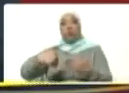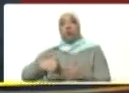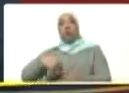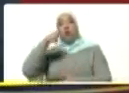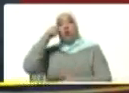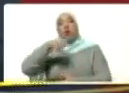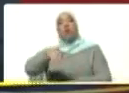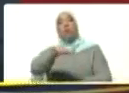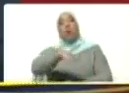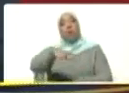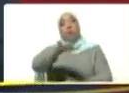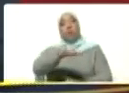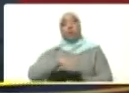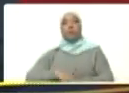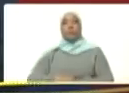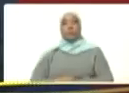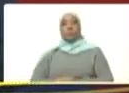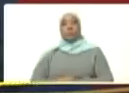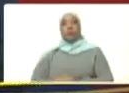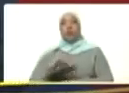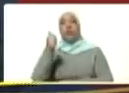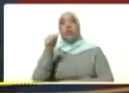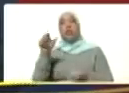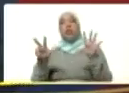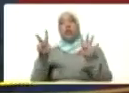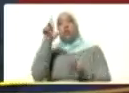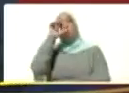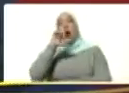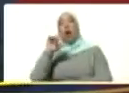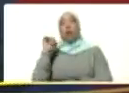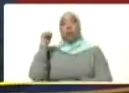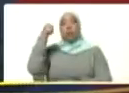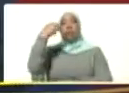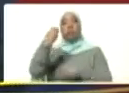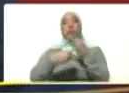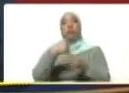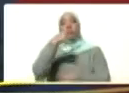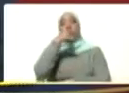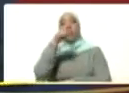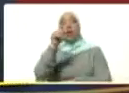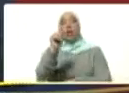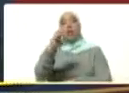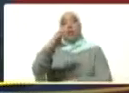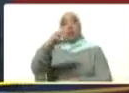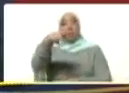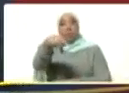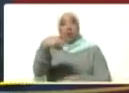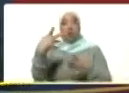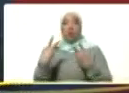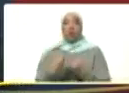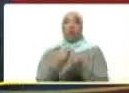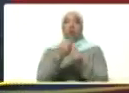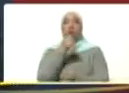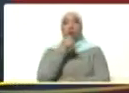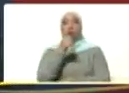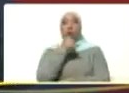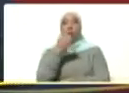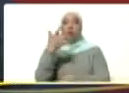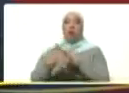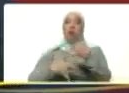pueblos. En estos 18 años, el ALBA TCP ha contribuido a